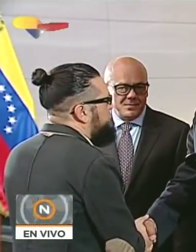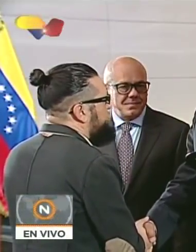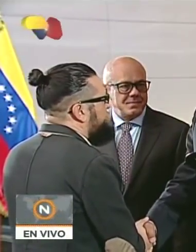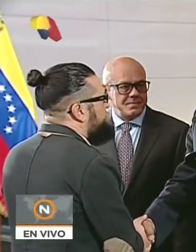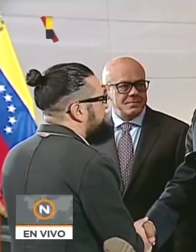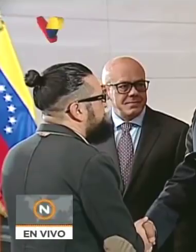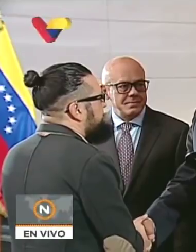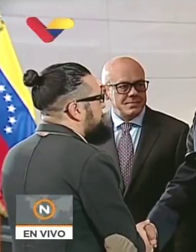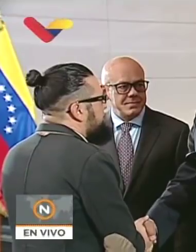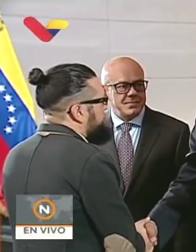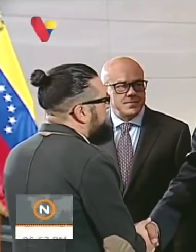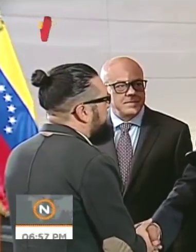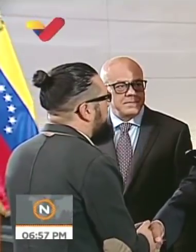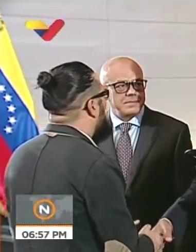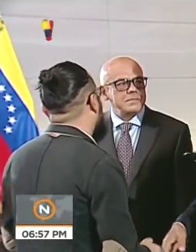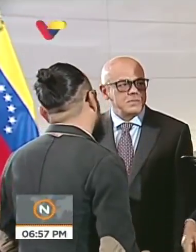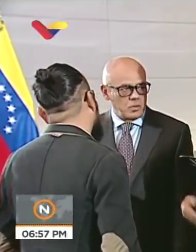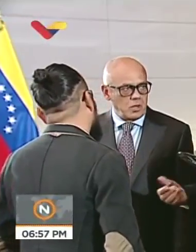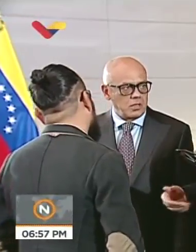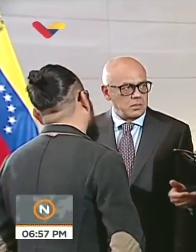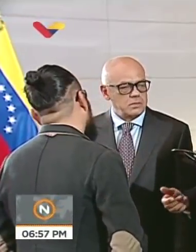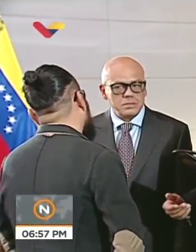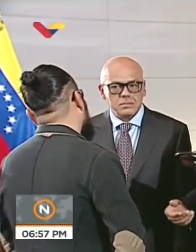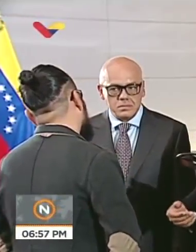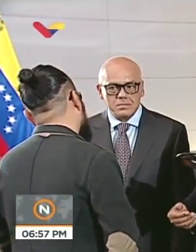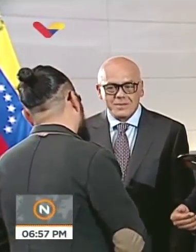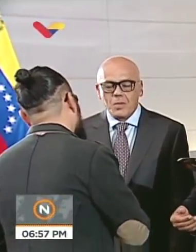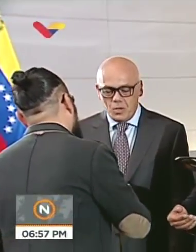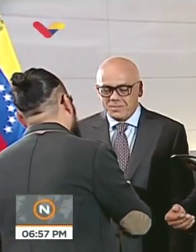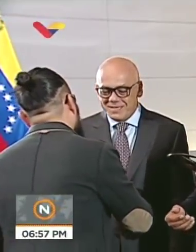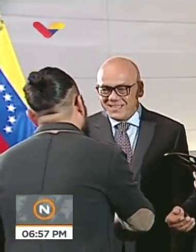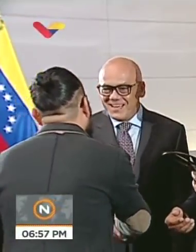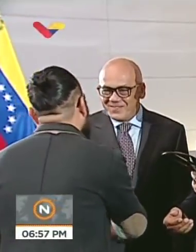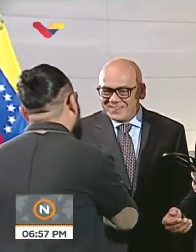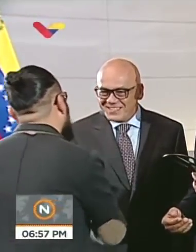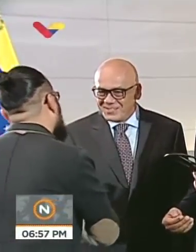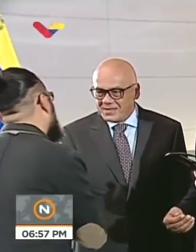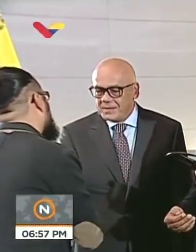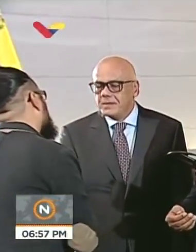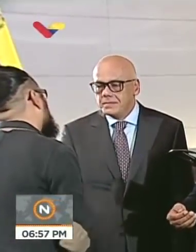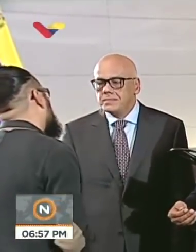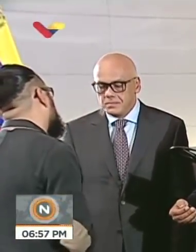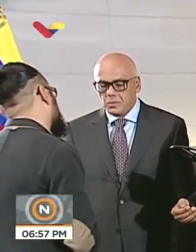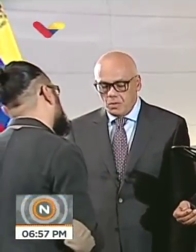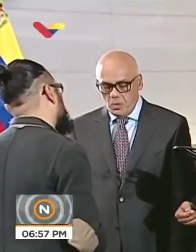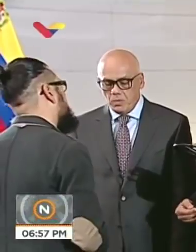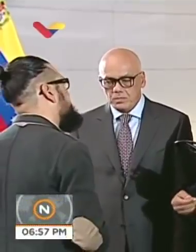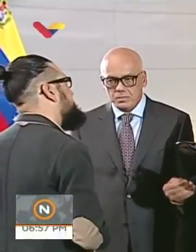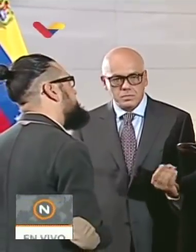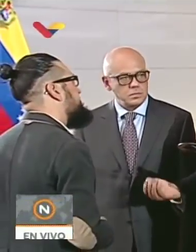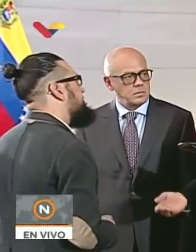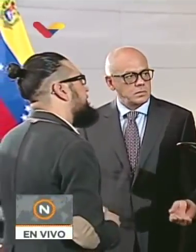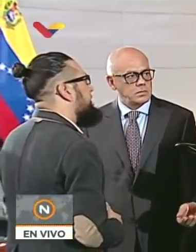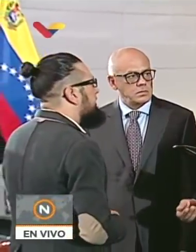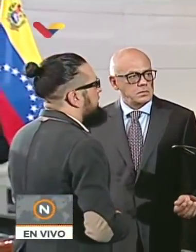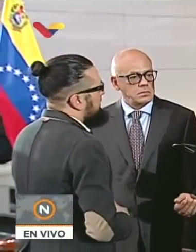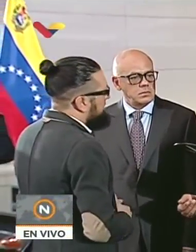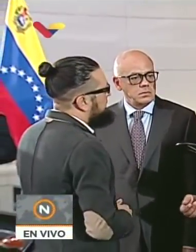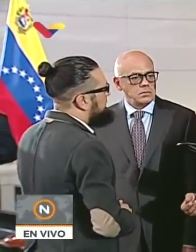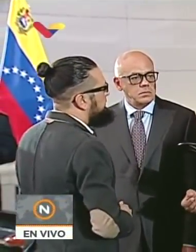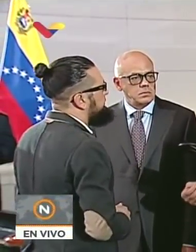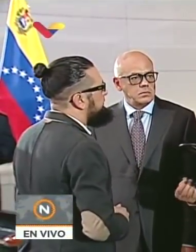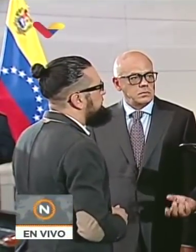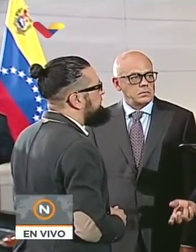su trabajo difundido en el estado Táchira. También es homenajeado el día de hoy en esta entrega del Premio